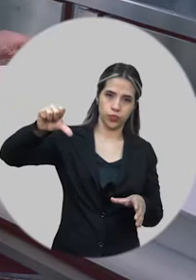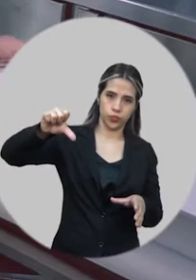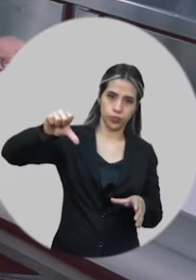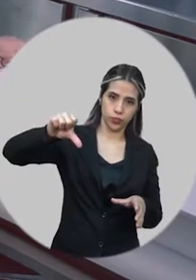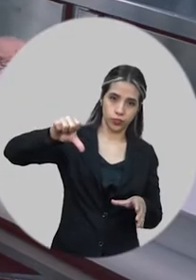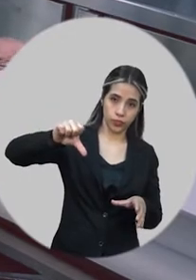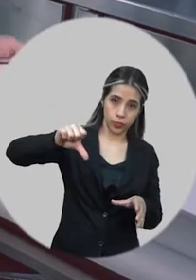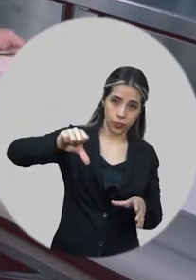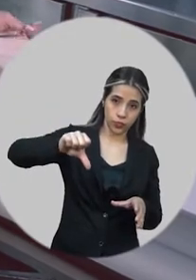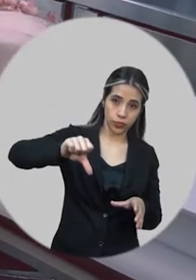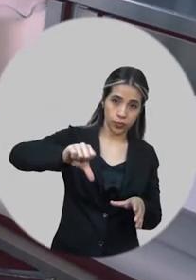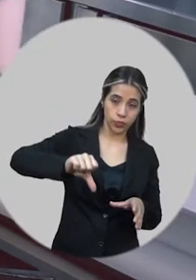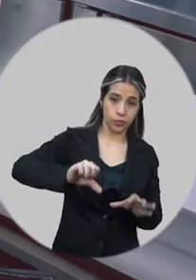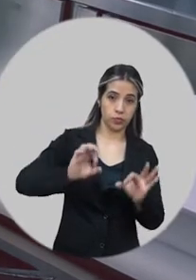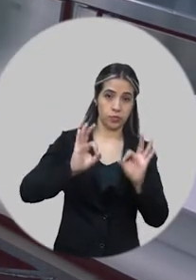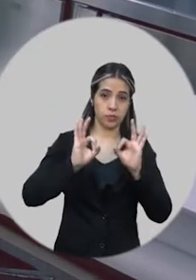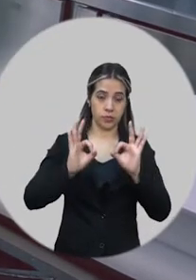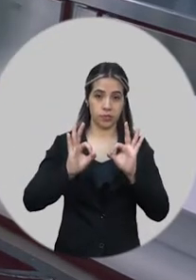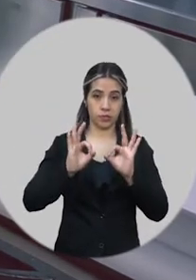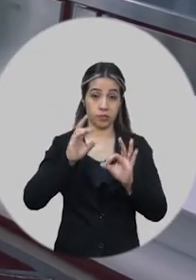Así que podemos ver,